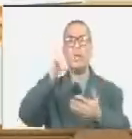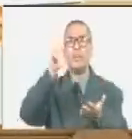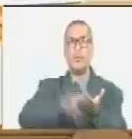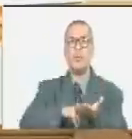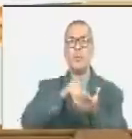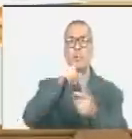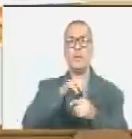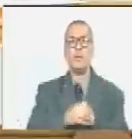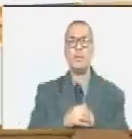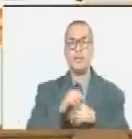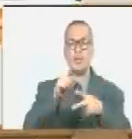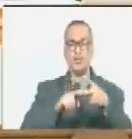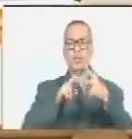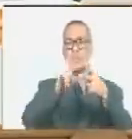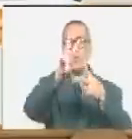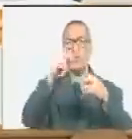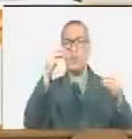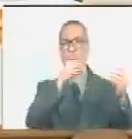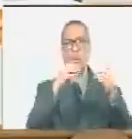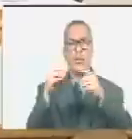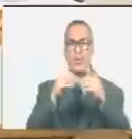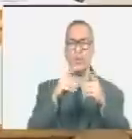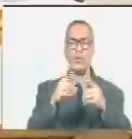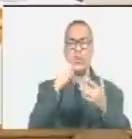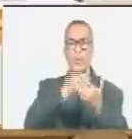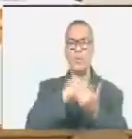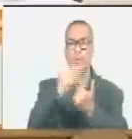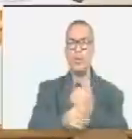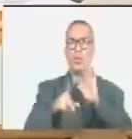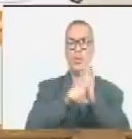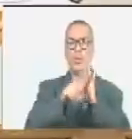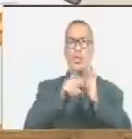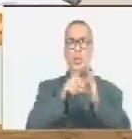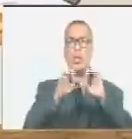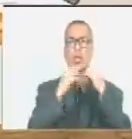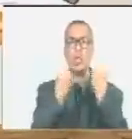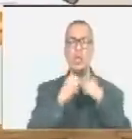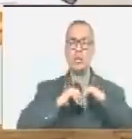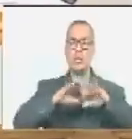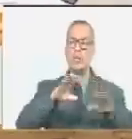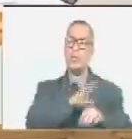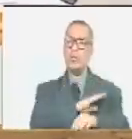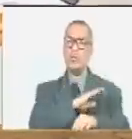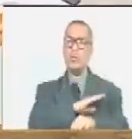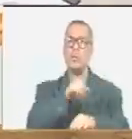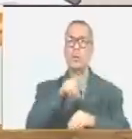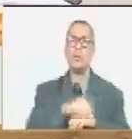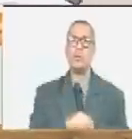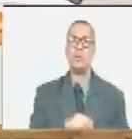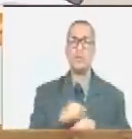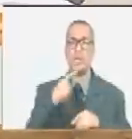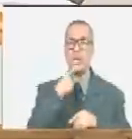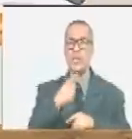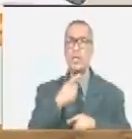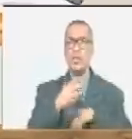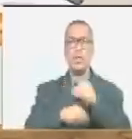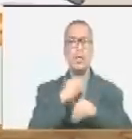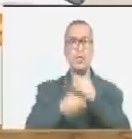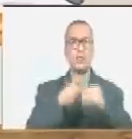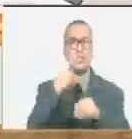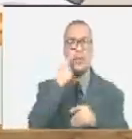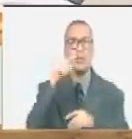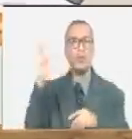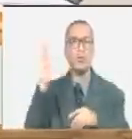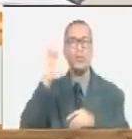aprobar la segunda discusión del proyecto de ley orgánica de extinción de dominio, sírvanse manifestarlo